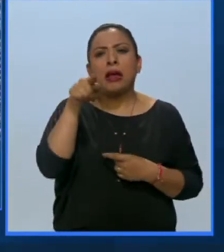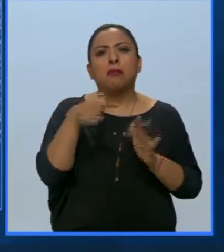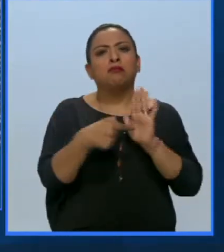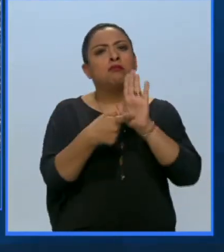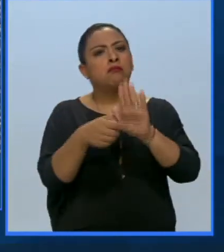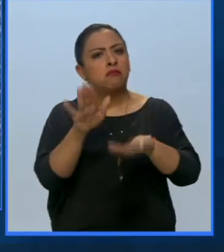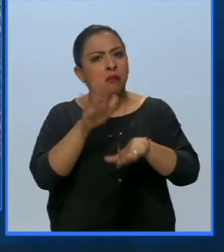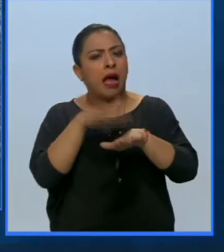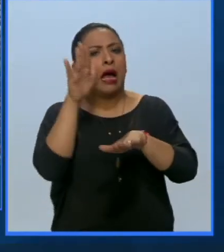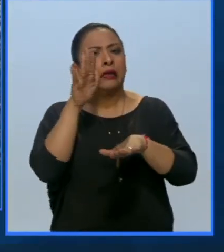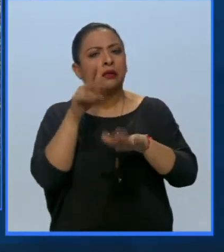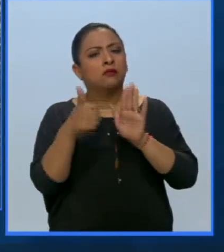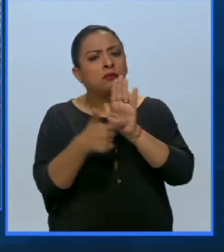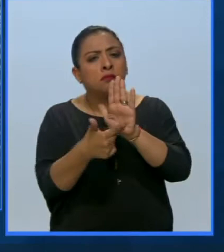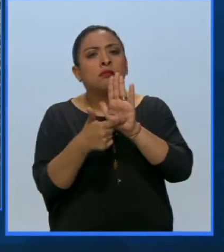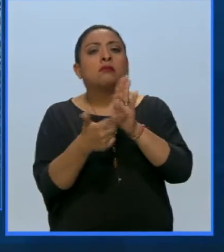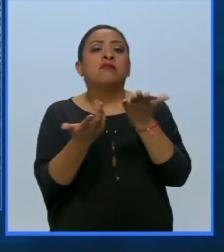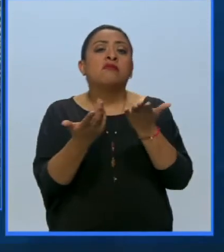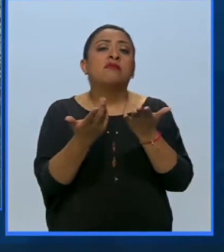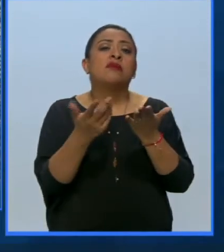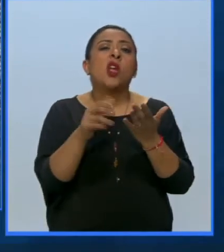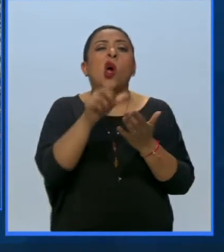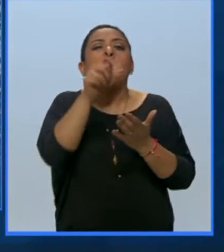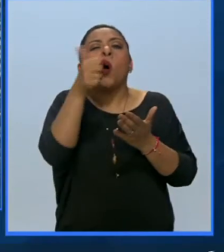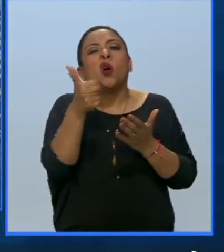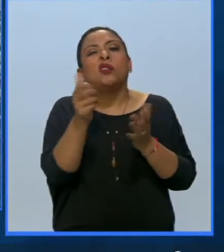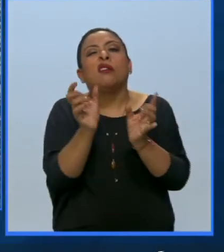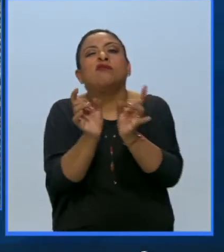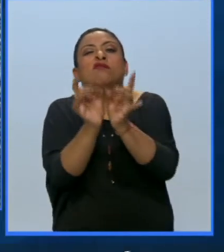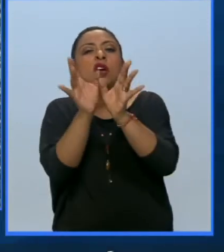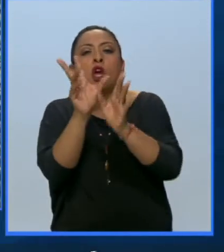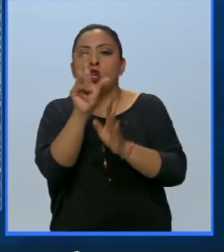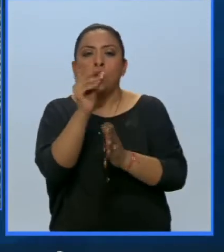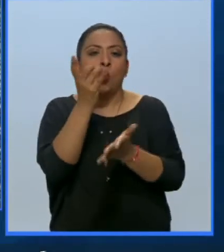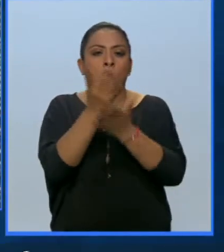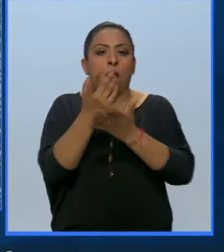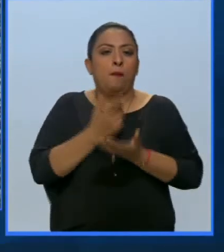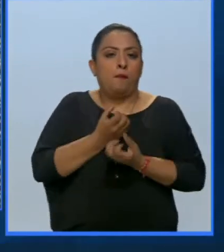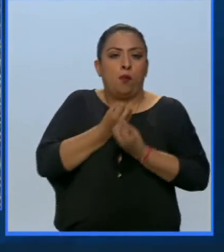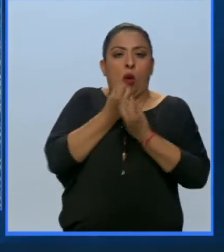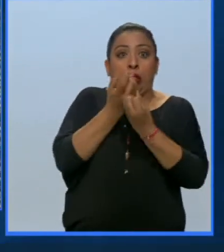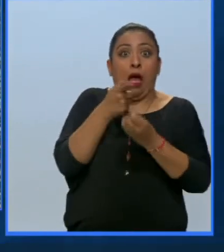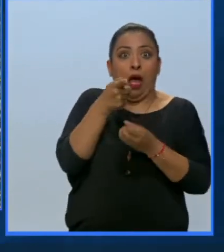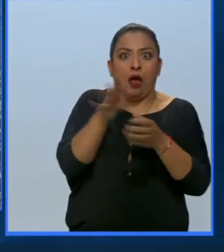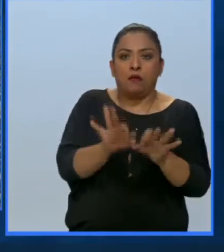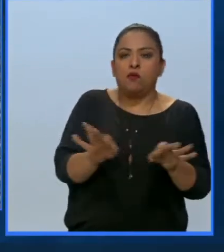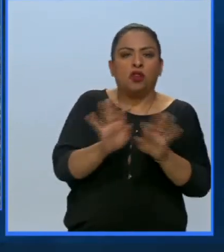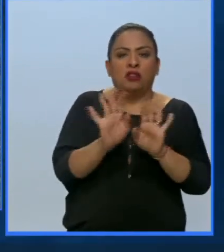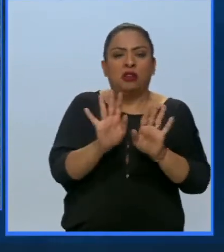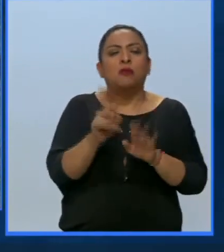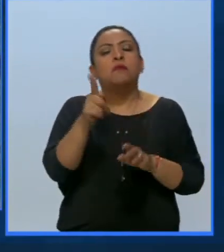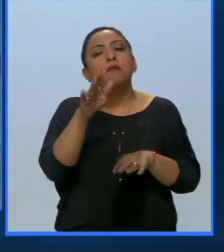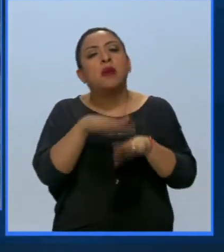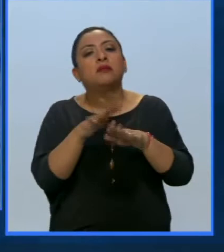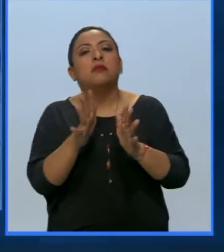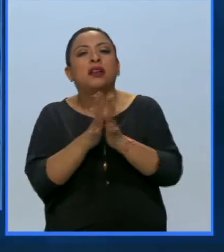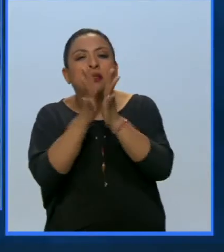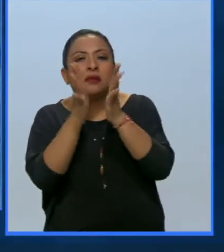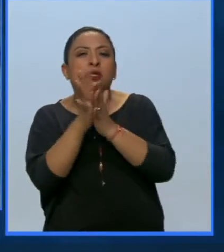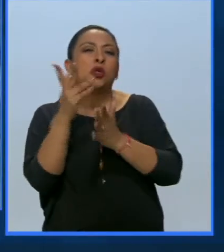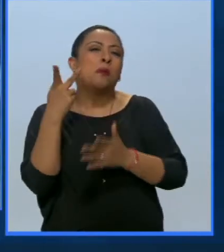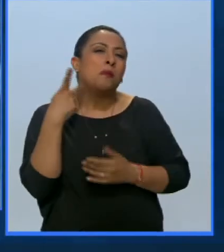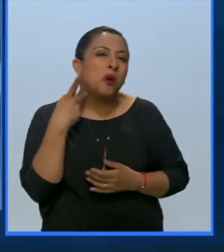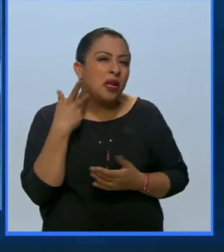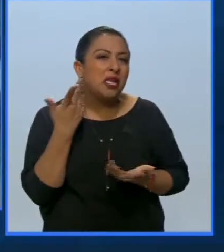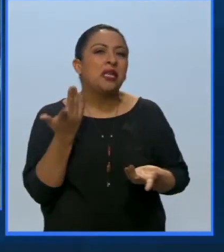o adquirió notoriedad por razones de otro tipo, no propiamente hablando por su poesía, por su participación en acciones